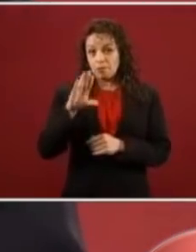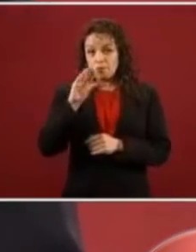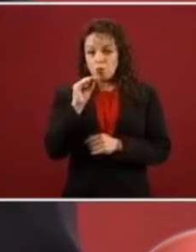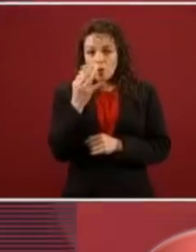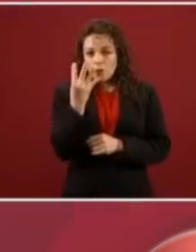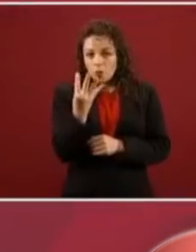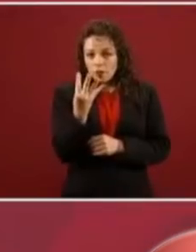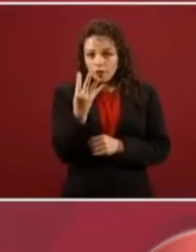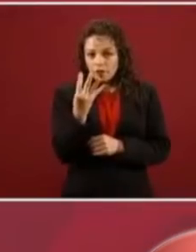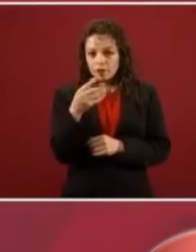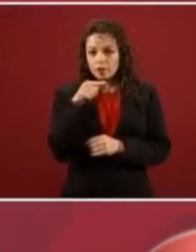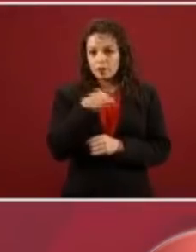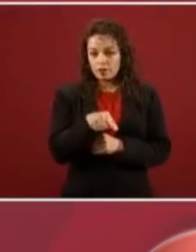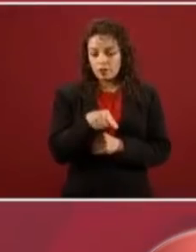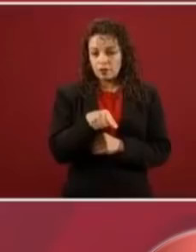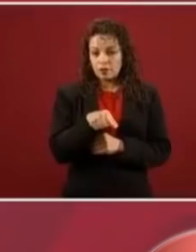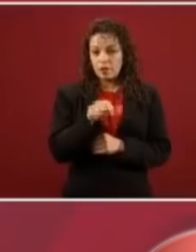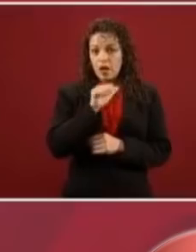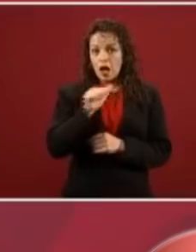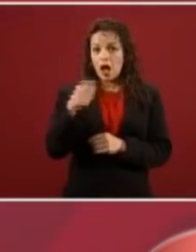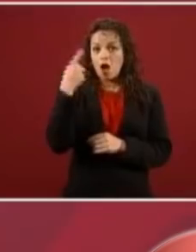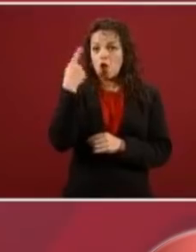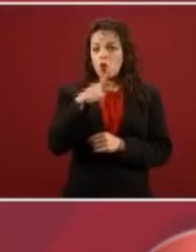1994 al Código Penal,